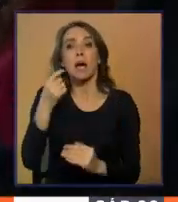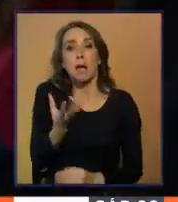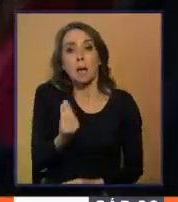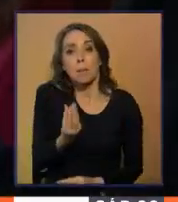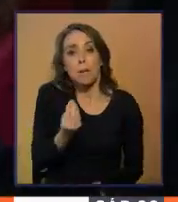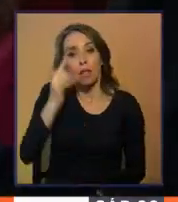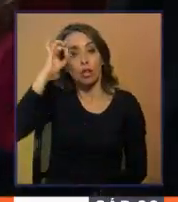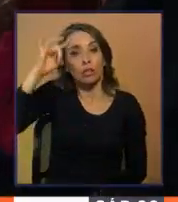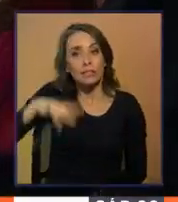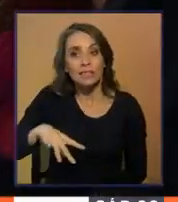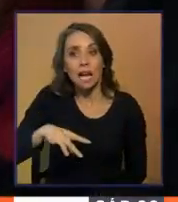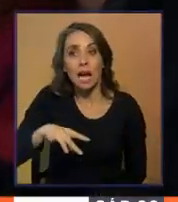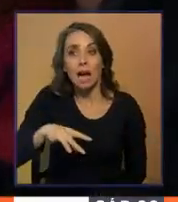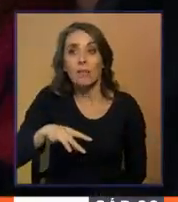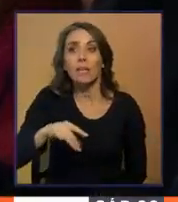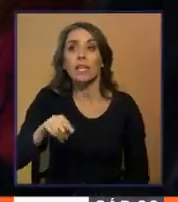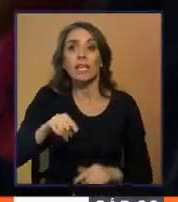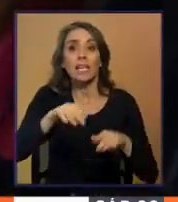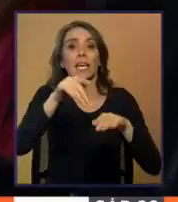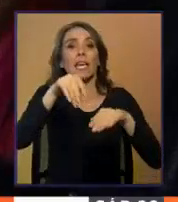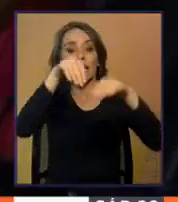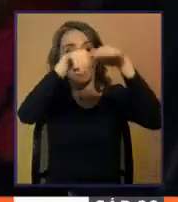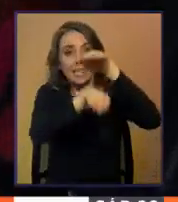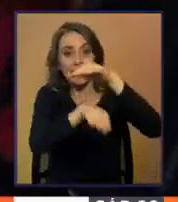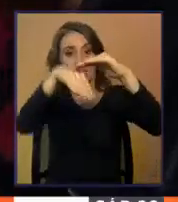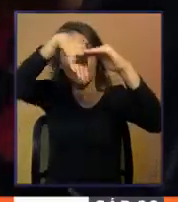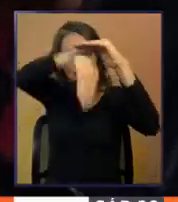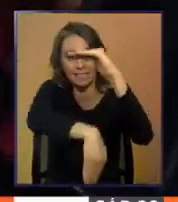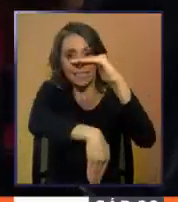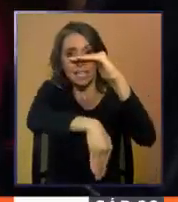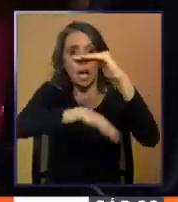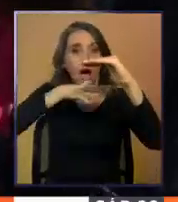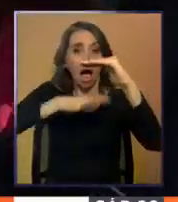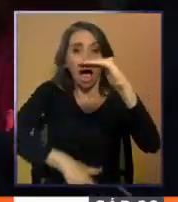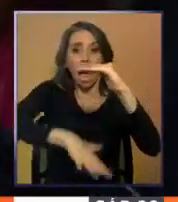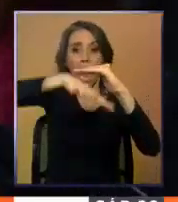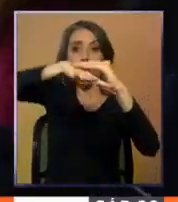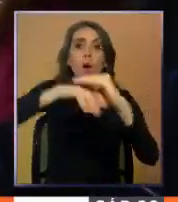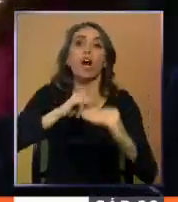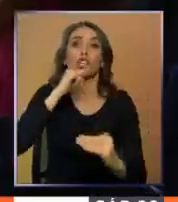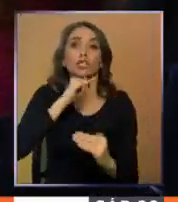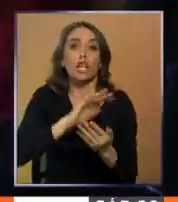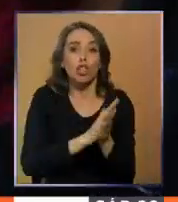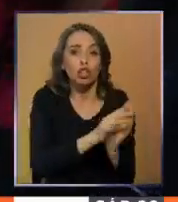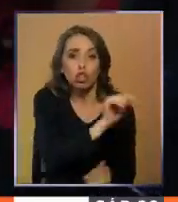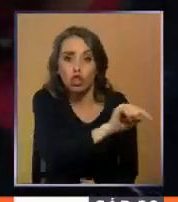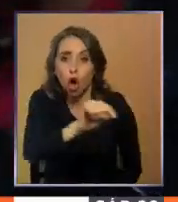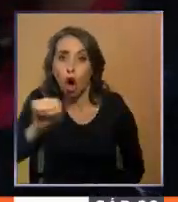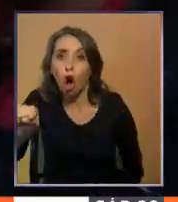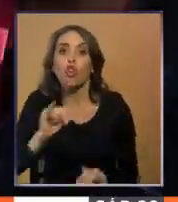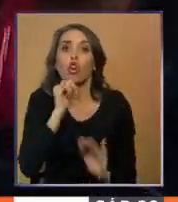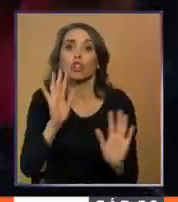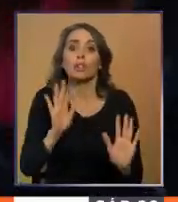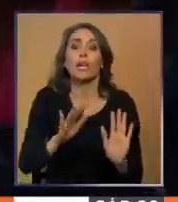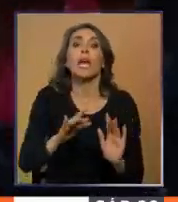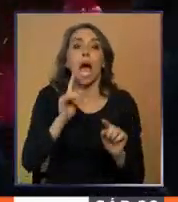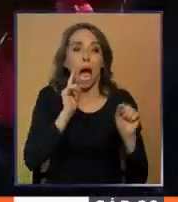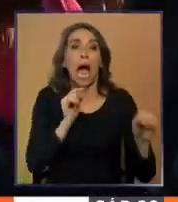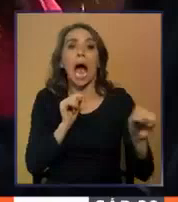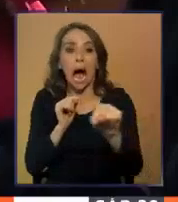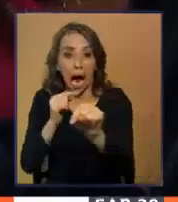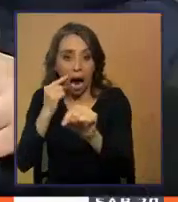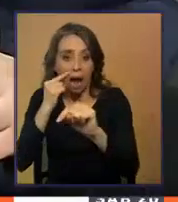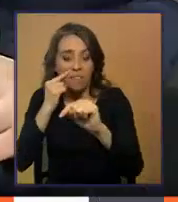que la urna está inundada. O sea, no sabemos si están todas, pero sí sabemos que más de algunas vamos a